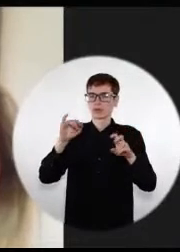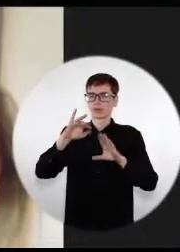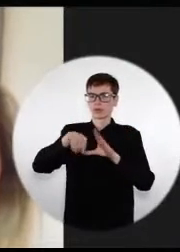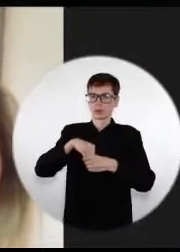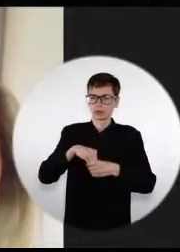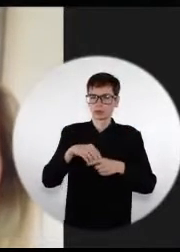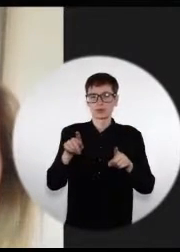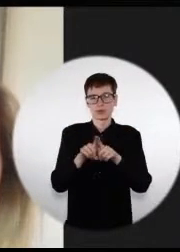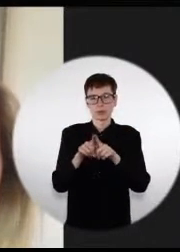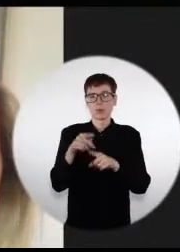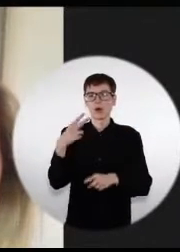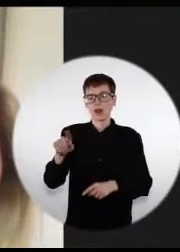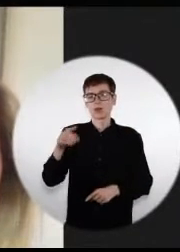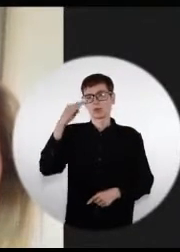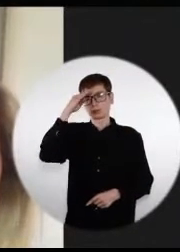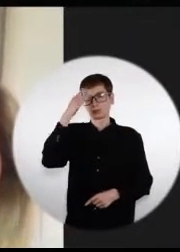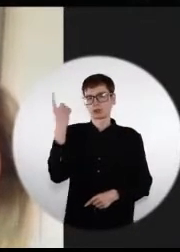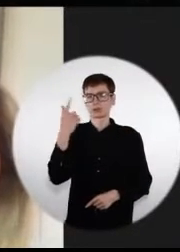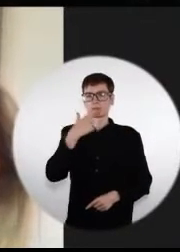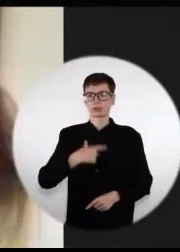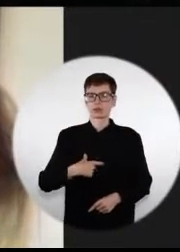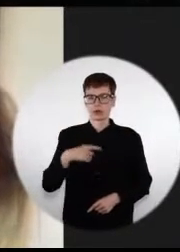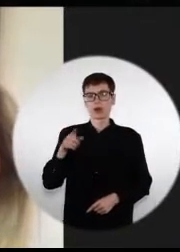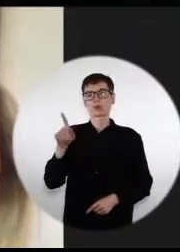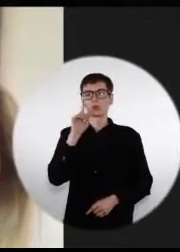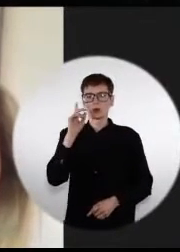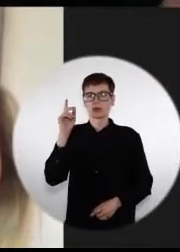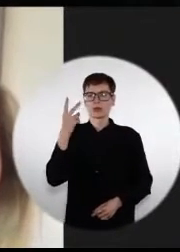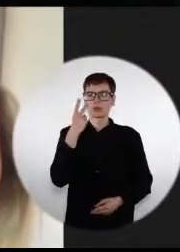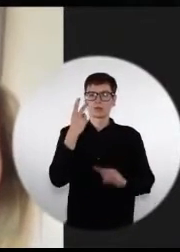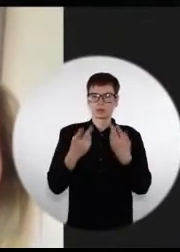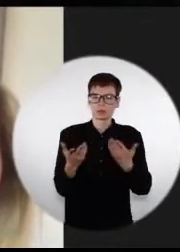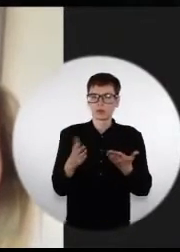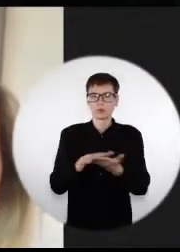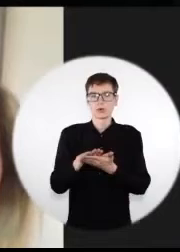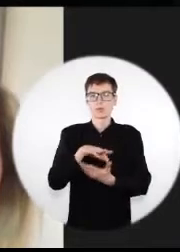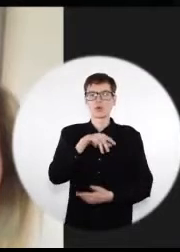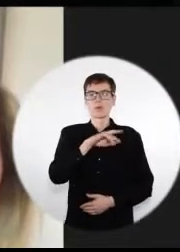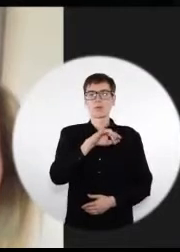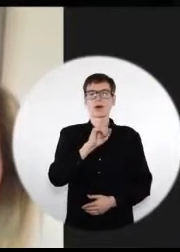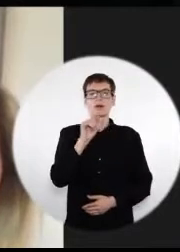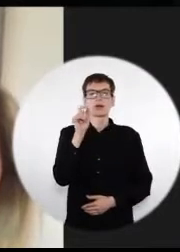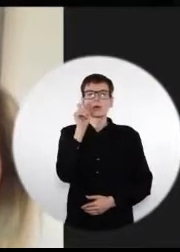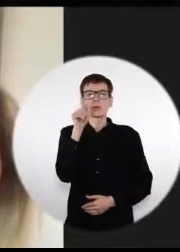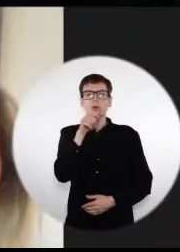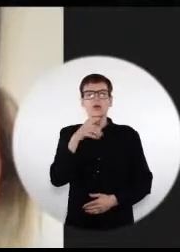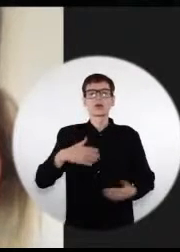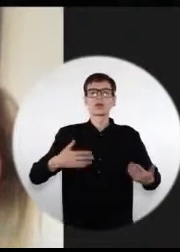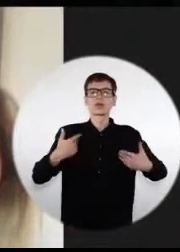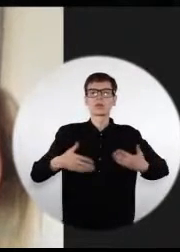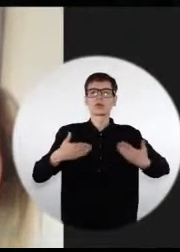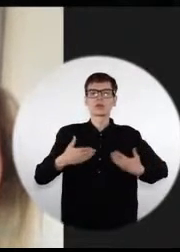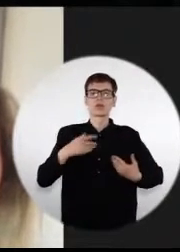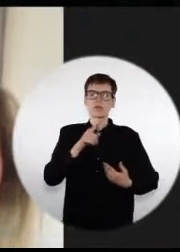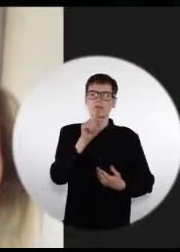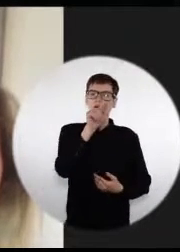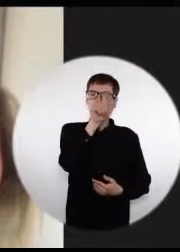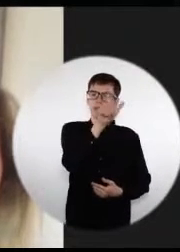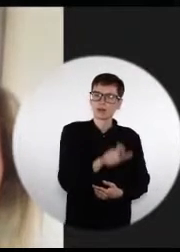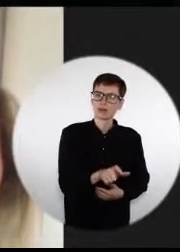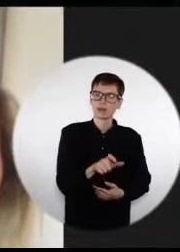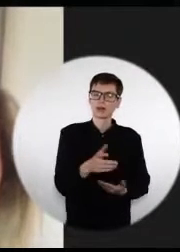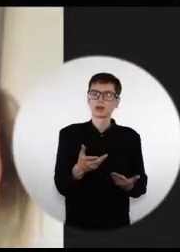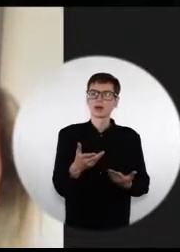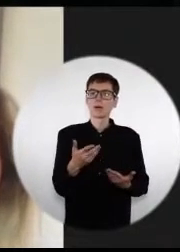en tu casa también en el asunto de la inclusión es porque tú desde una experiencia personal tiene esta discapacidad visual entonces